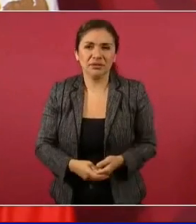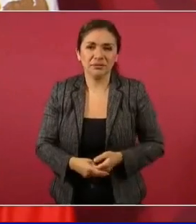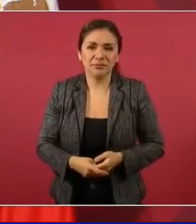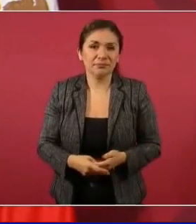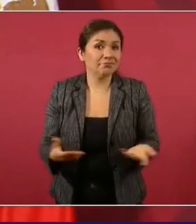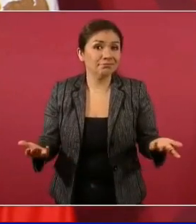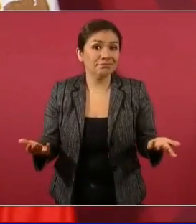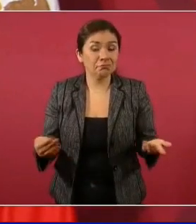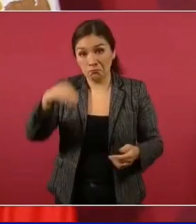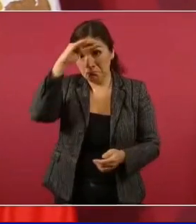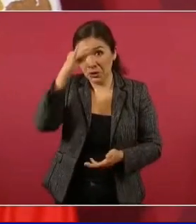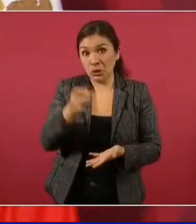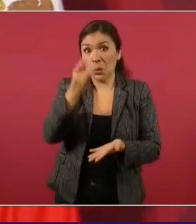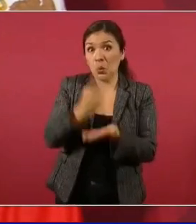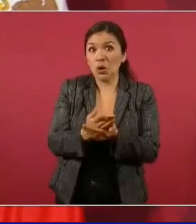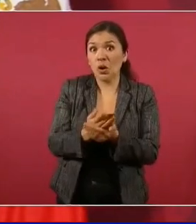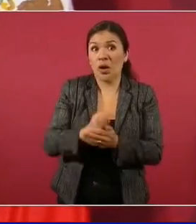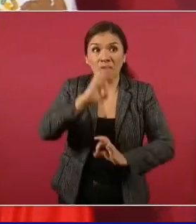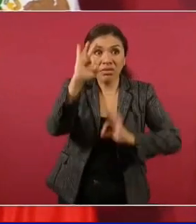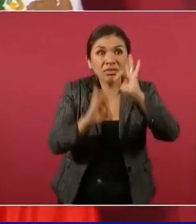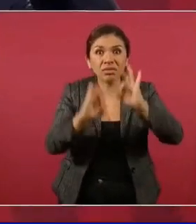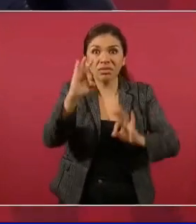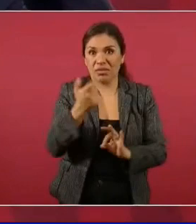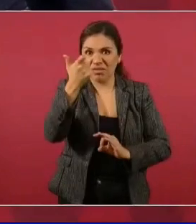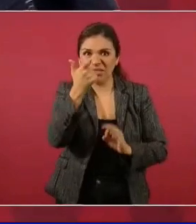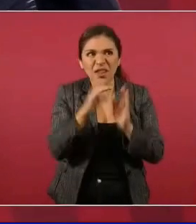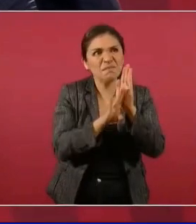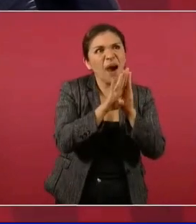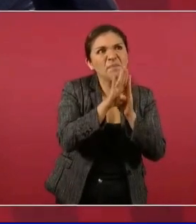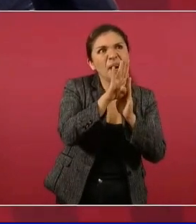O sea, no es nada más crecer,